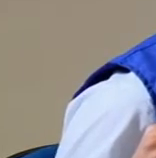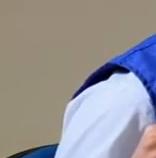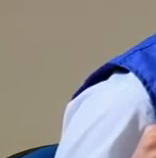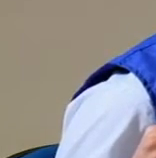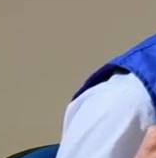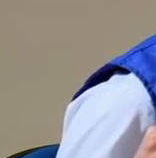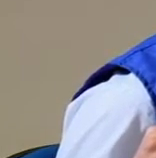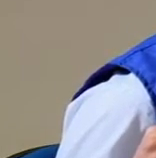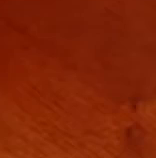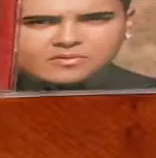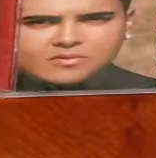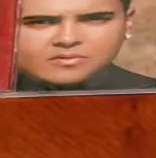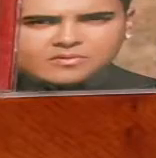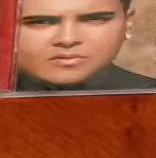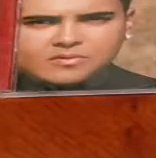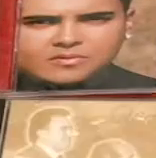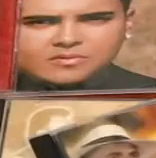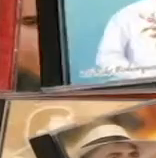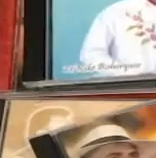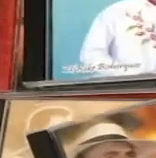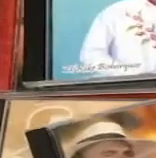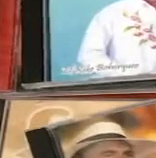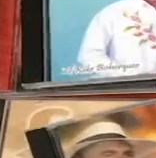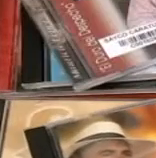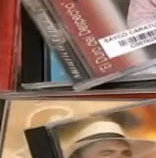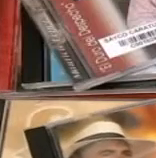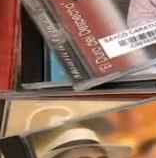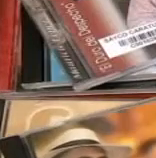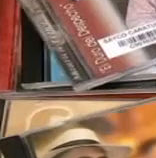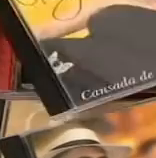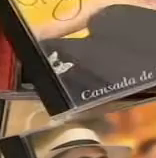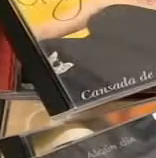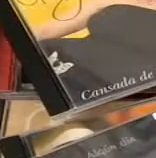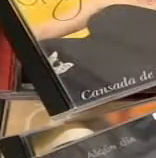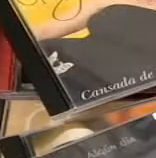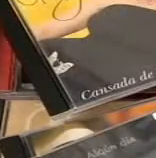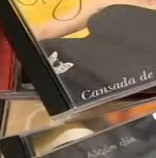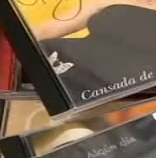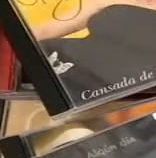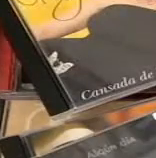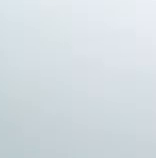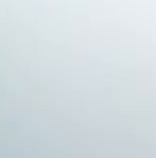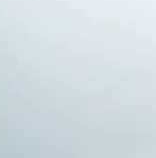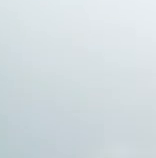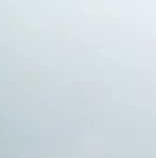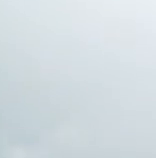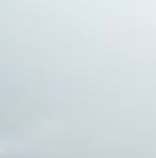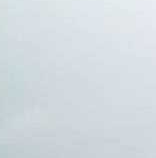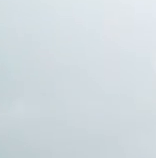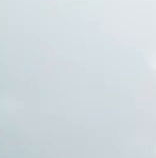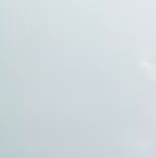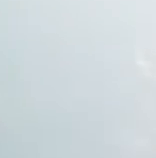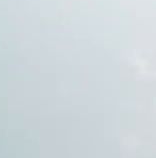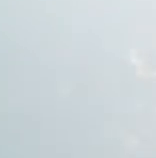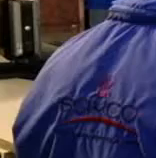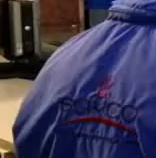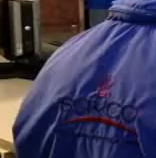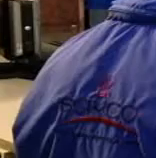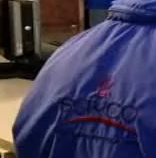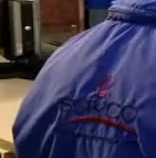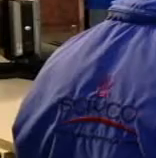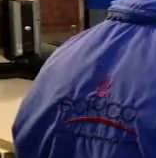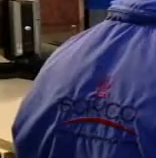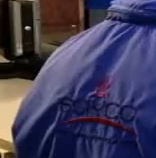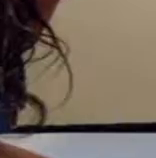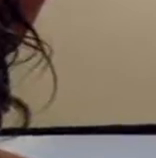y compositores. Las obras musicales son propiedad privada de sus autores y compositores, y Saico las representa. Págueme